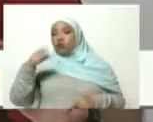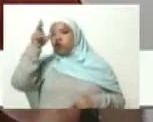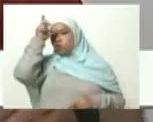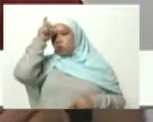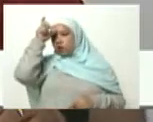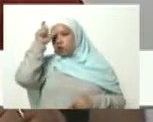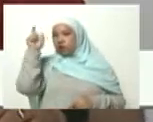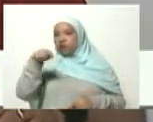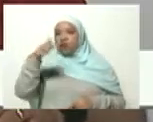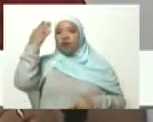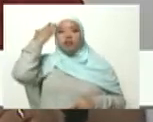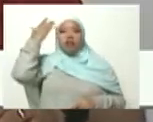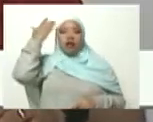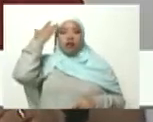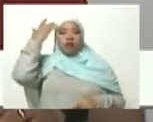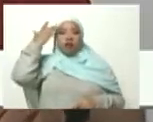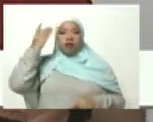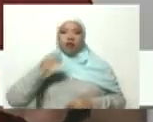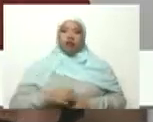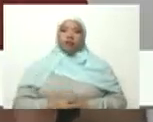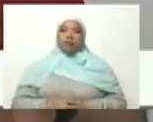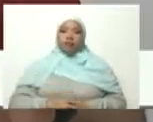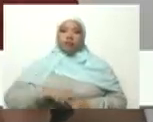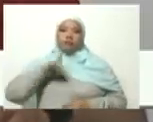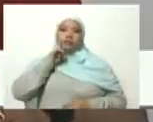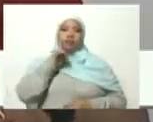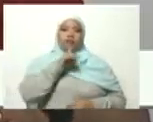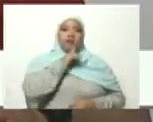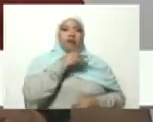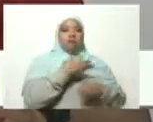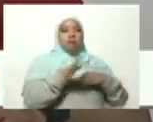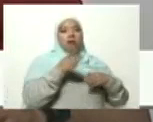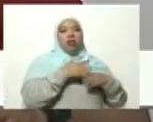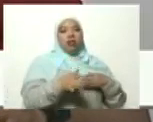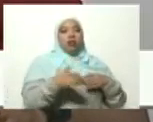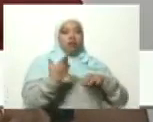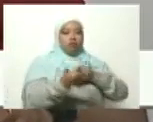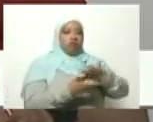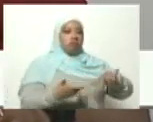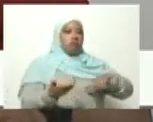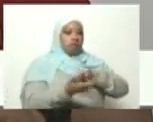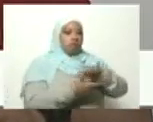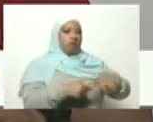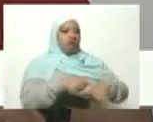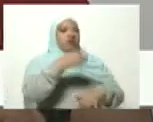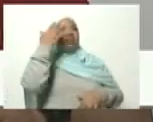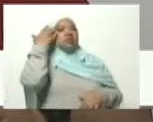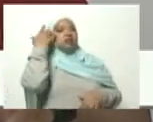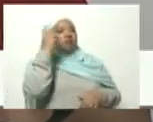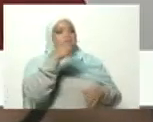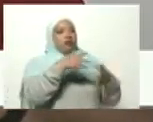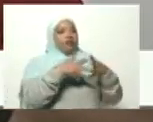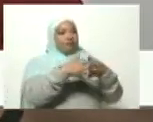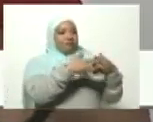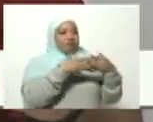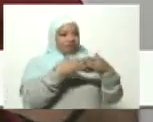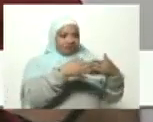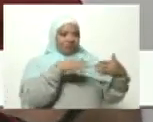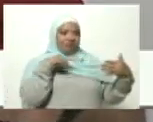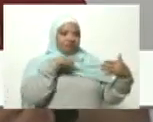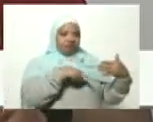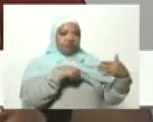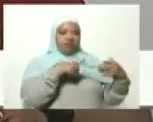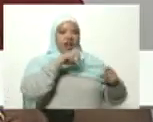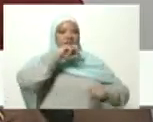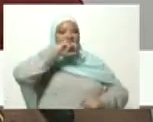Entonces se sabe de dónde viene. Pónganle el nombre, disfrácenlo como quieren. Pero son los enemigos de la paz, que el mundo entero